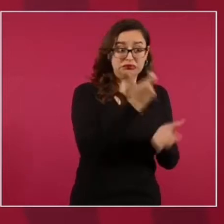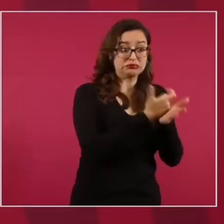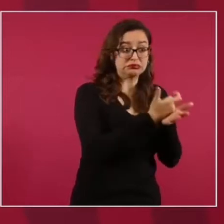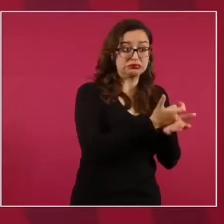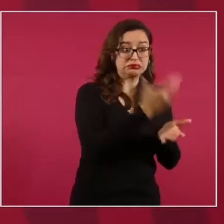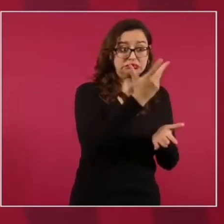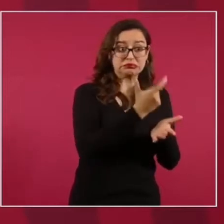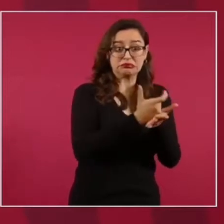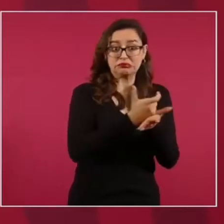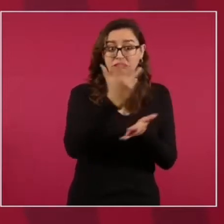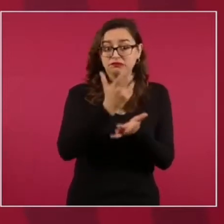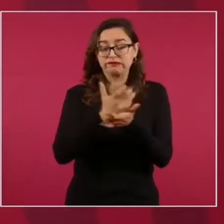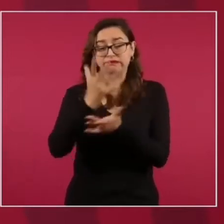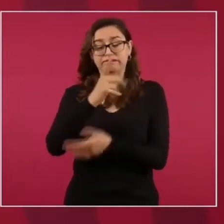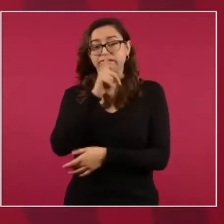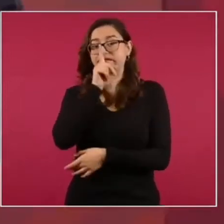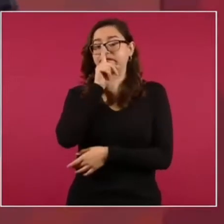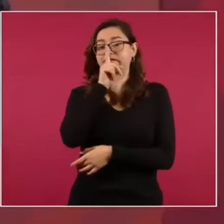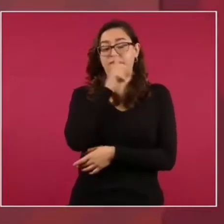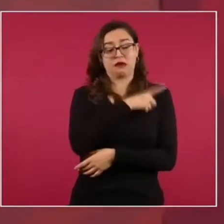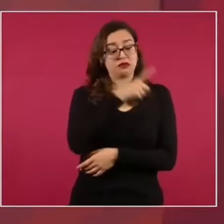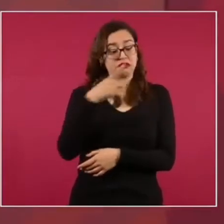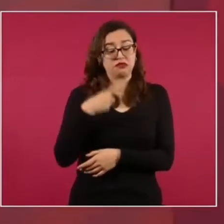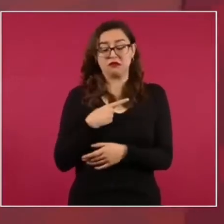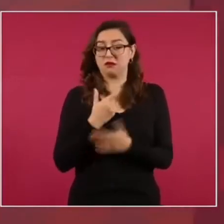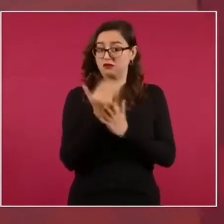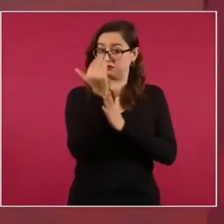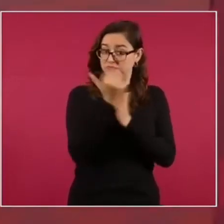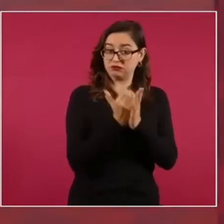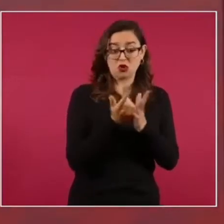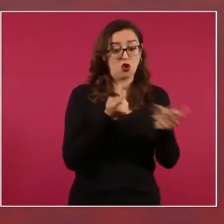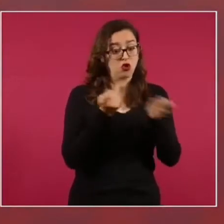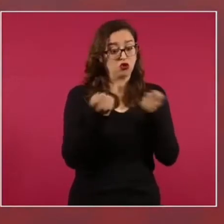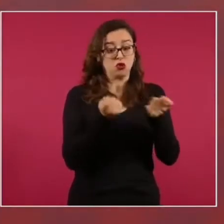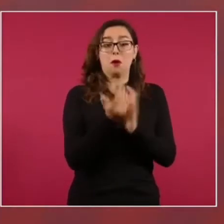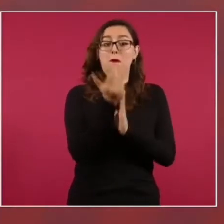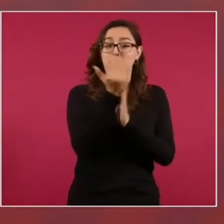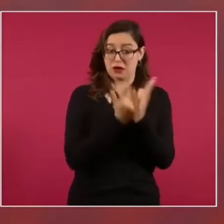y que no se utilicen